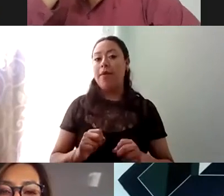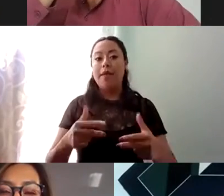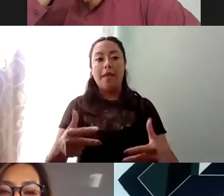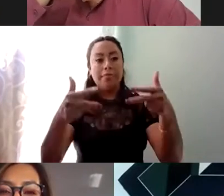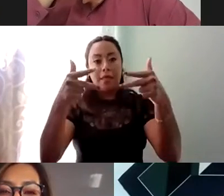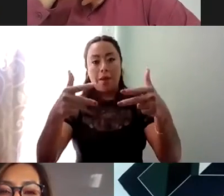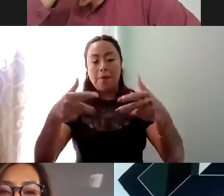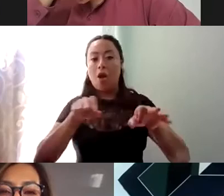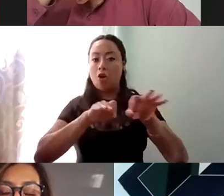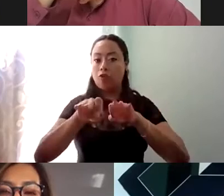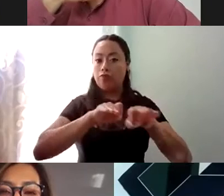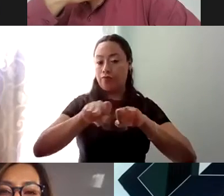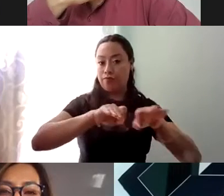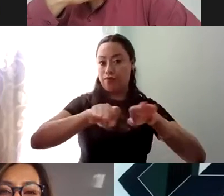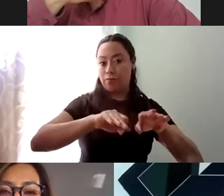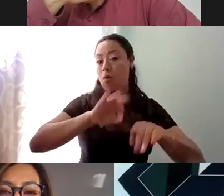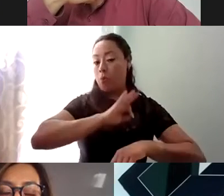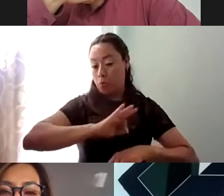el Congreso, pero también desde